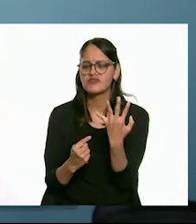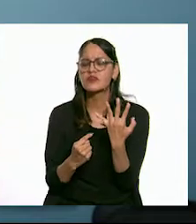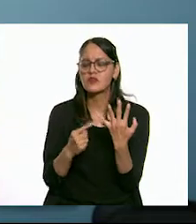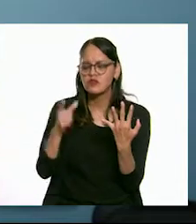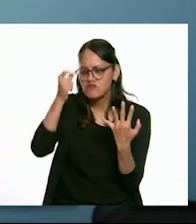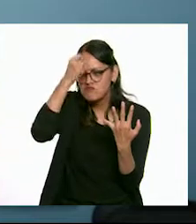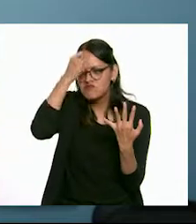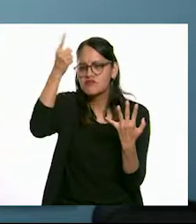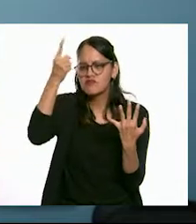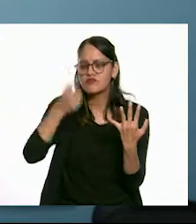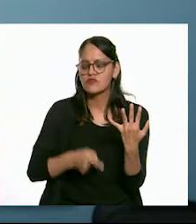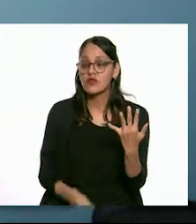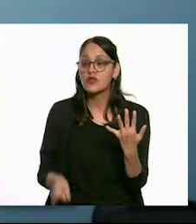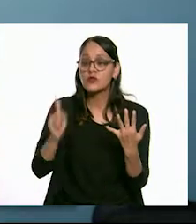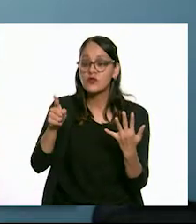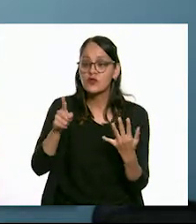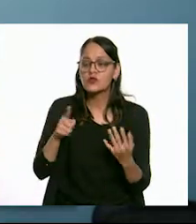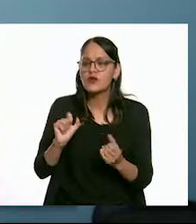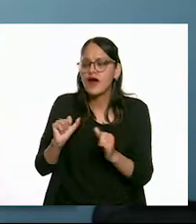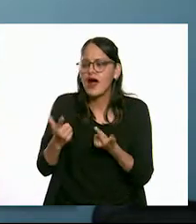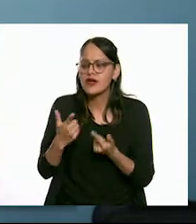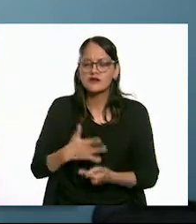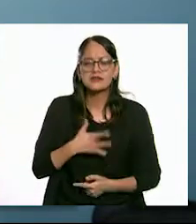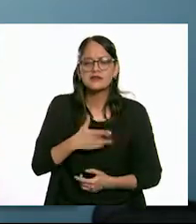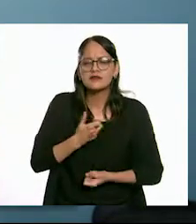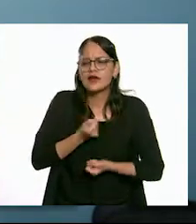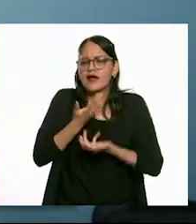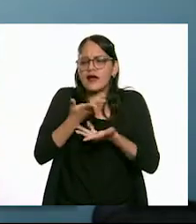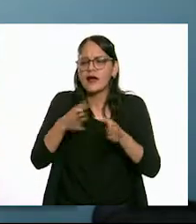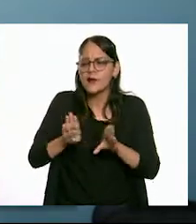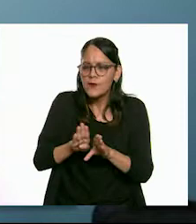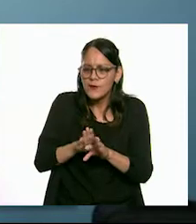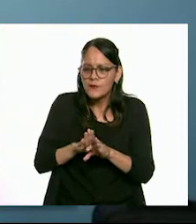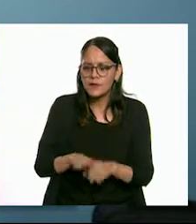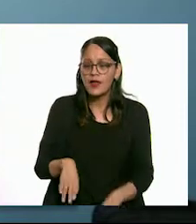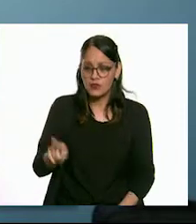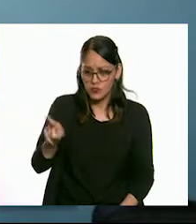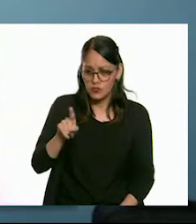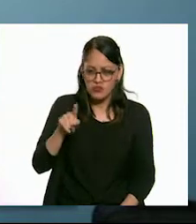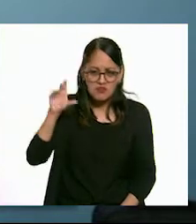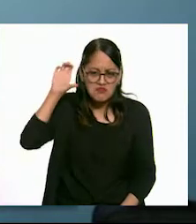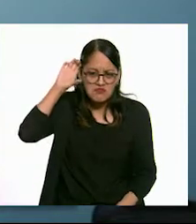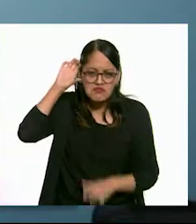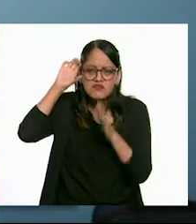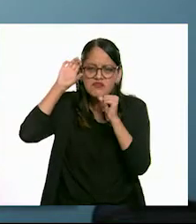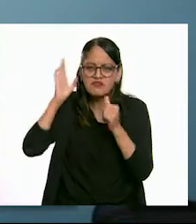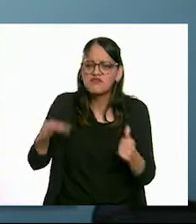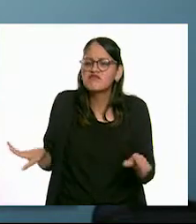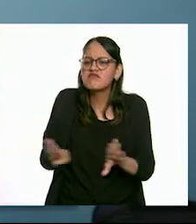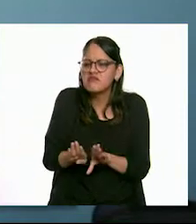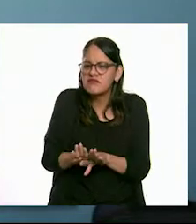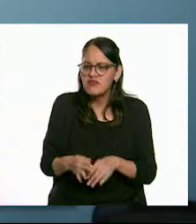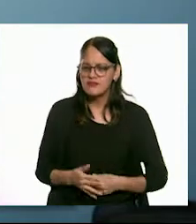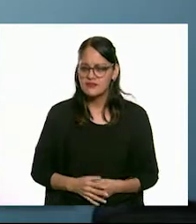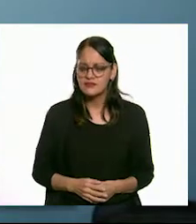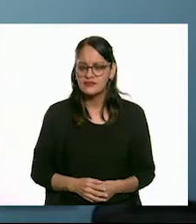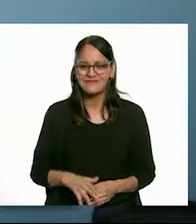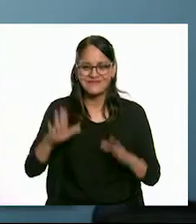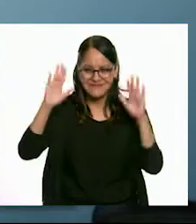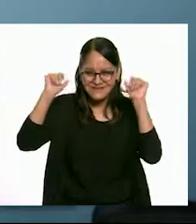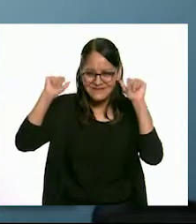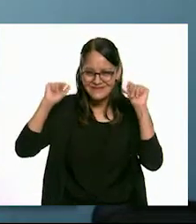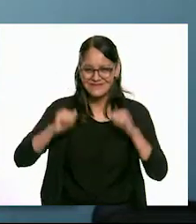y en qué te inspiras para componerlas si no puedes escuchar bien.